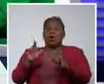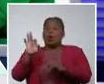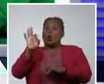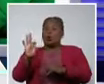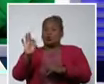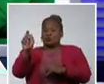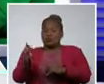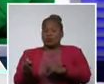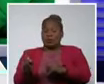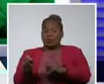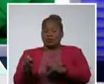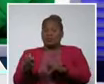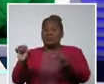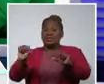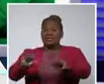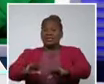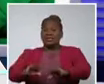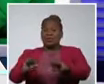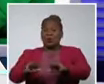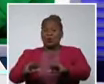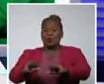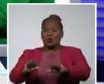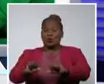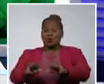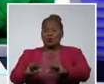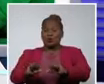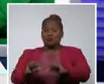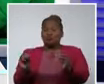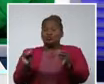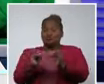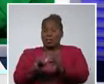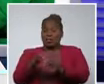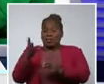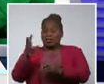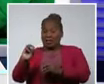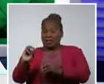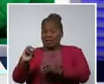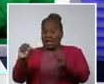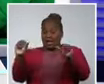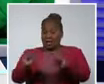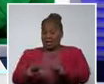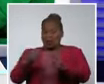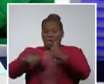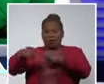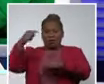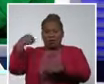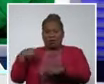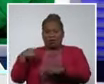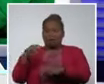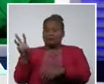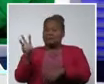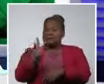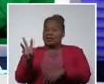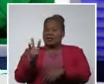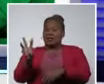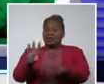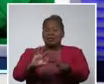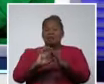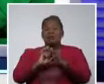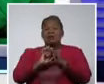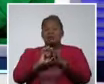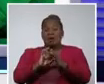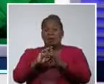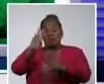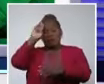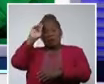más. Estamos hablando de un total de 30 críticos en el día de ayer, y 33 graves ingresados en las